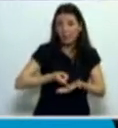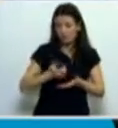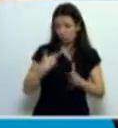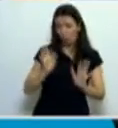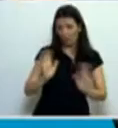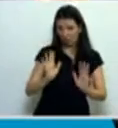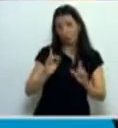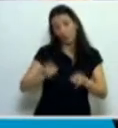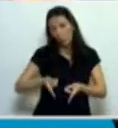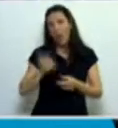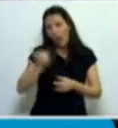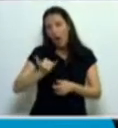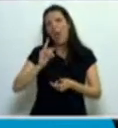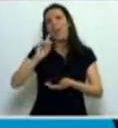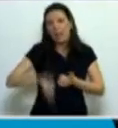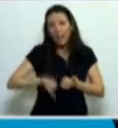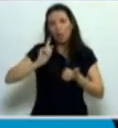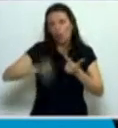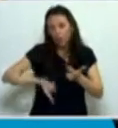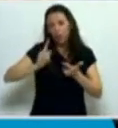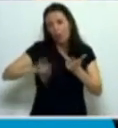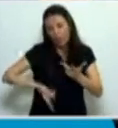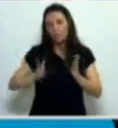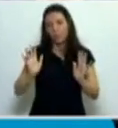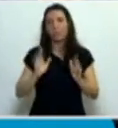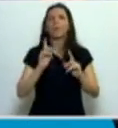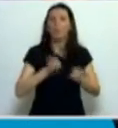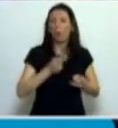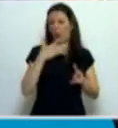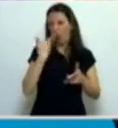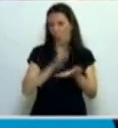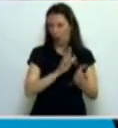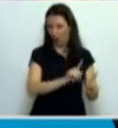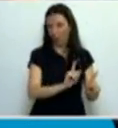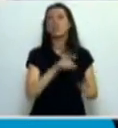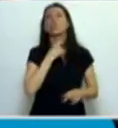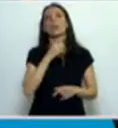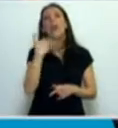quiero detenerme sobre algunas metas en las cuales ha habido un apartamiento